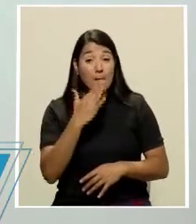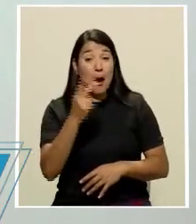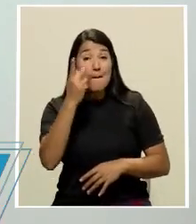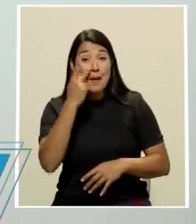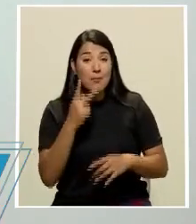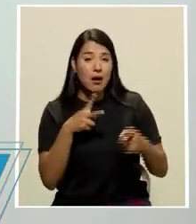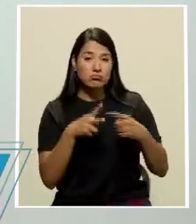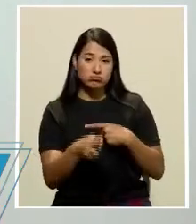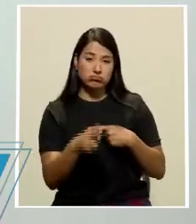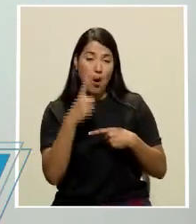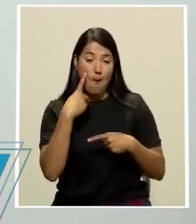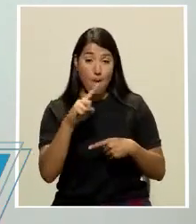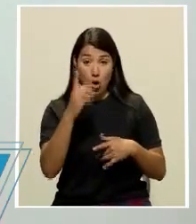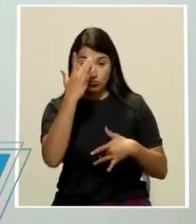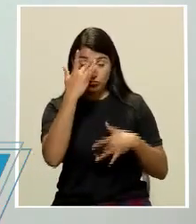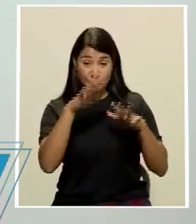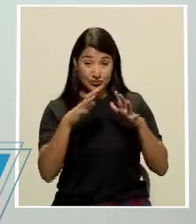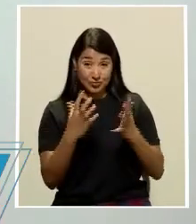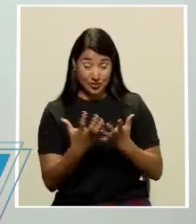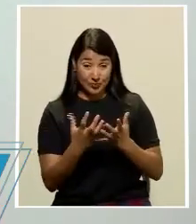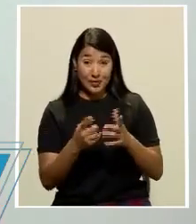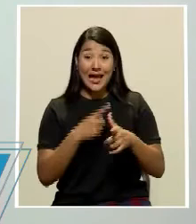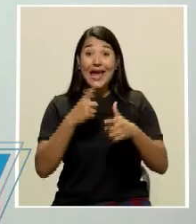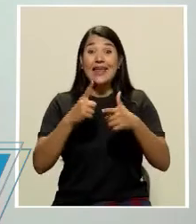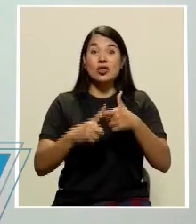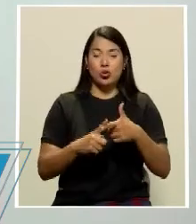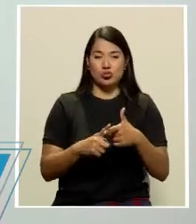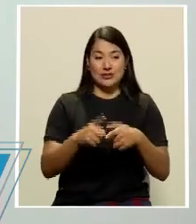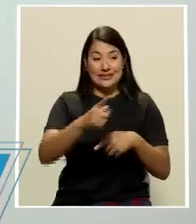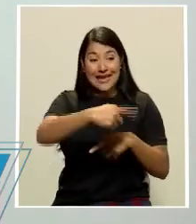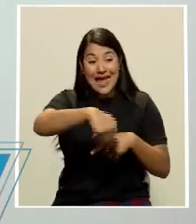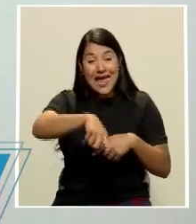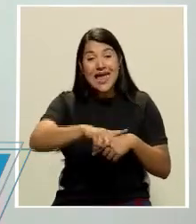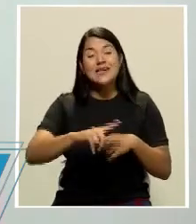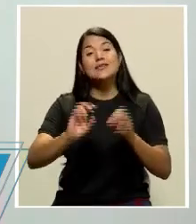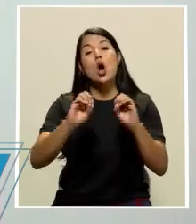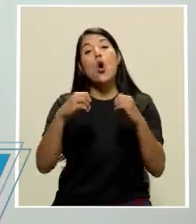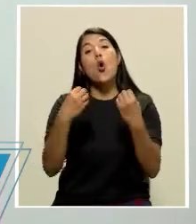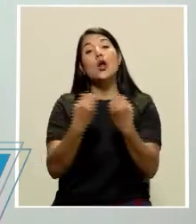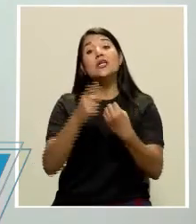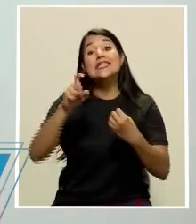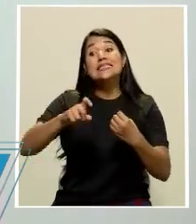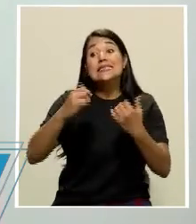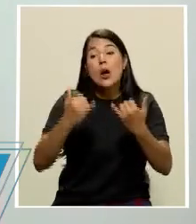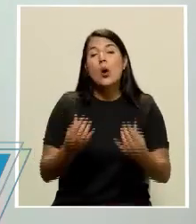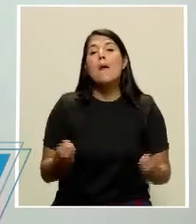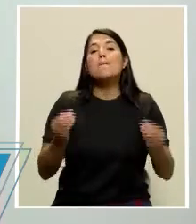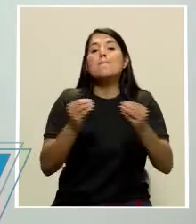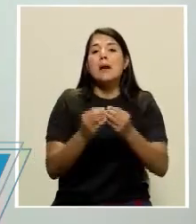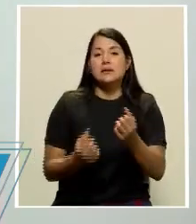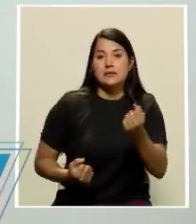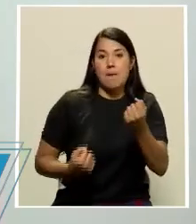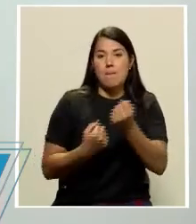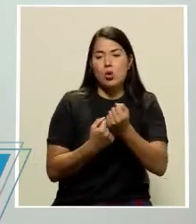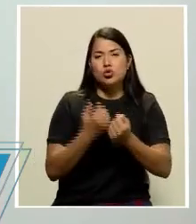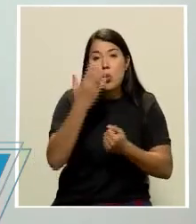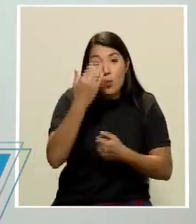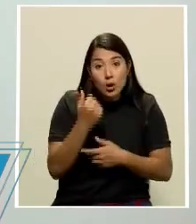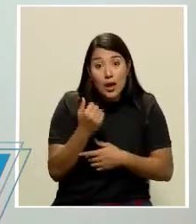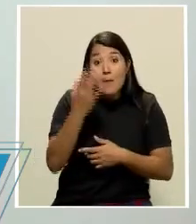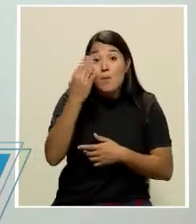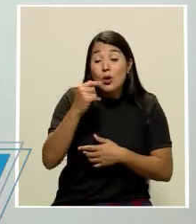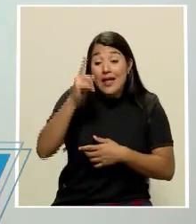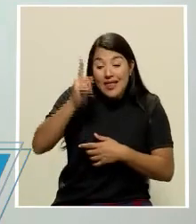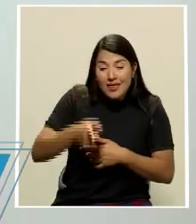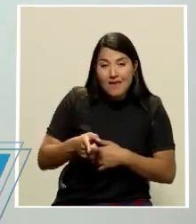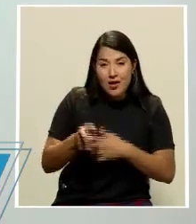a raíz de la pandemia. Entonces, estas organizaciones requieren más apoyo porque tienen tal vez que preparar